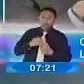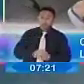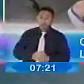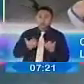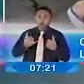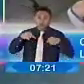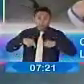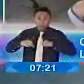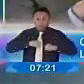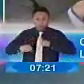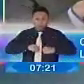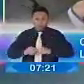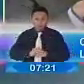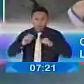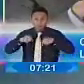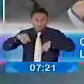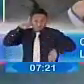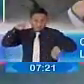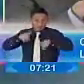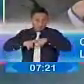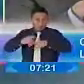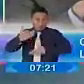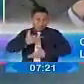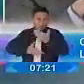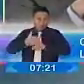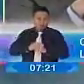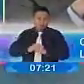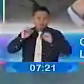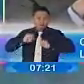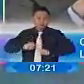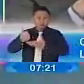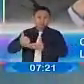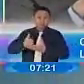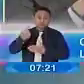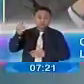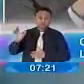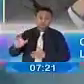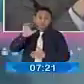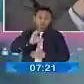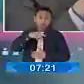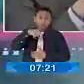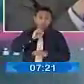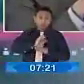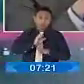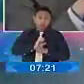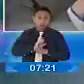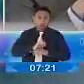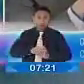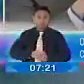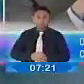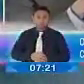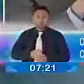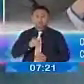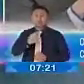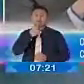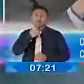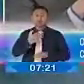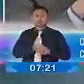encontramos. Obtener un acuerdo comercial es la vía para que aterricen esas inversiones. Y en ese sentido, usted